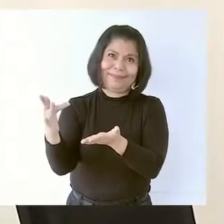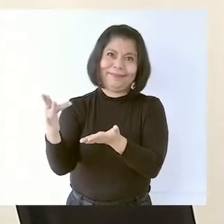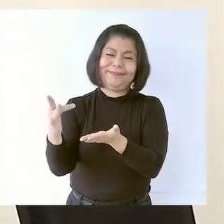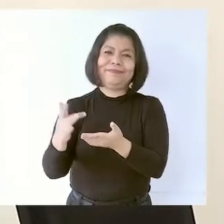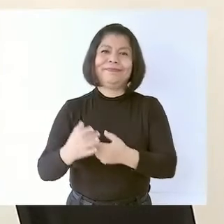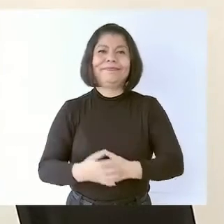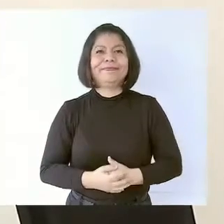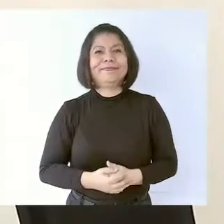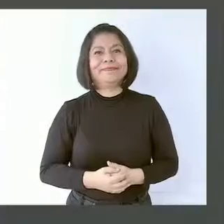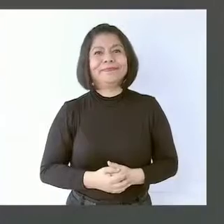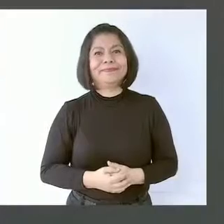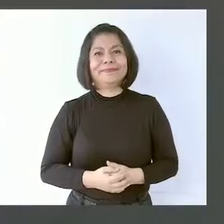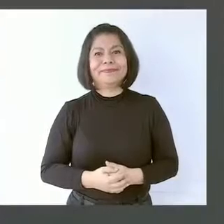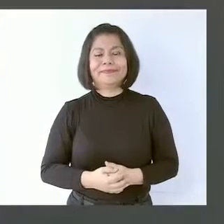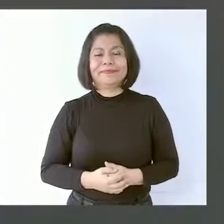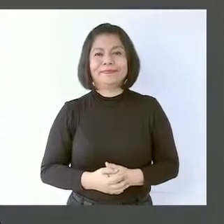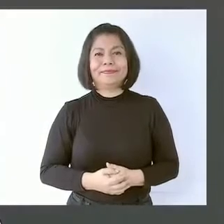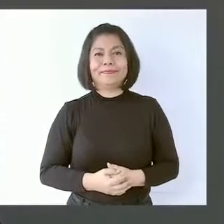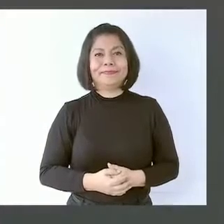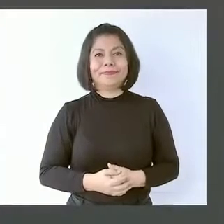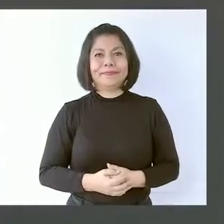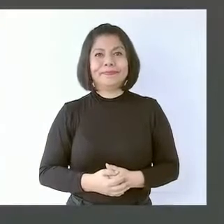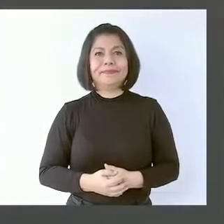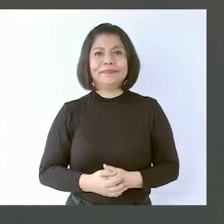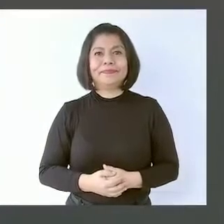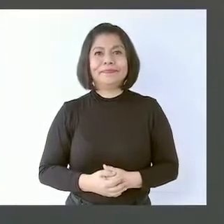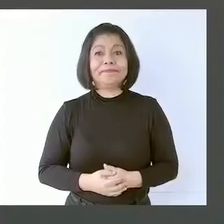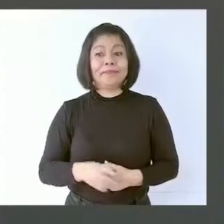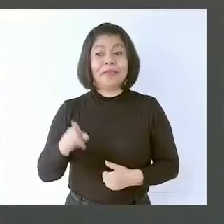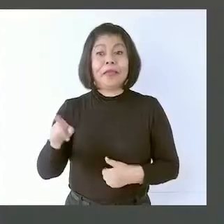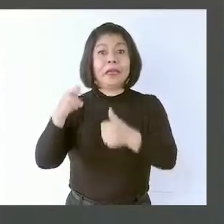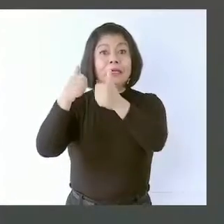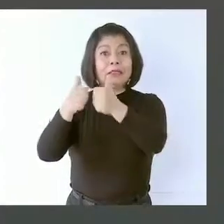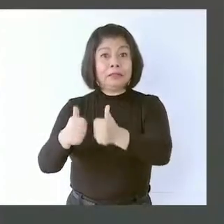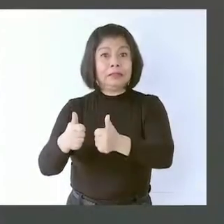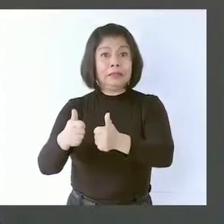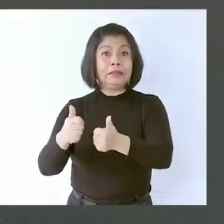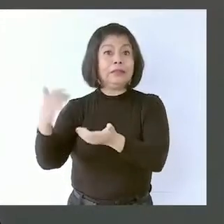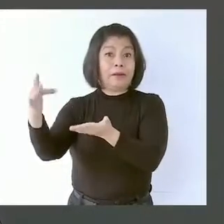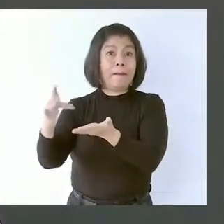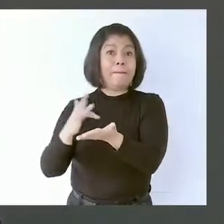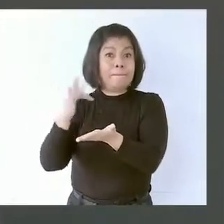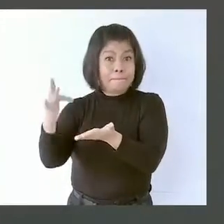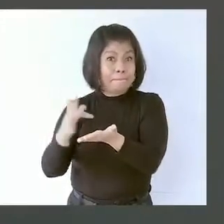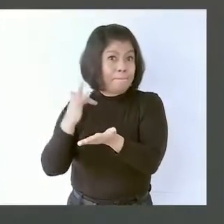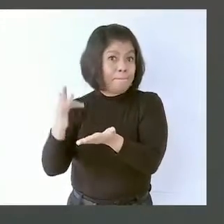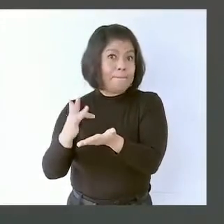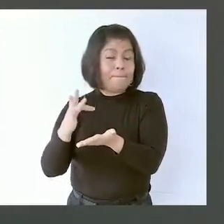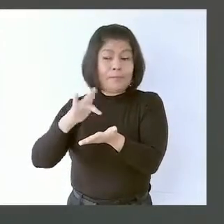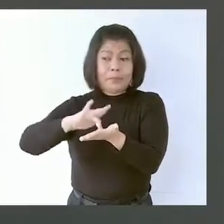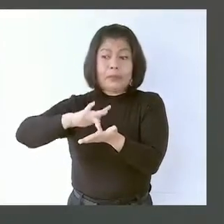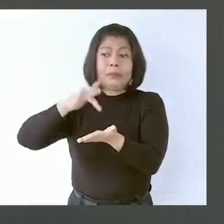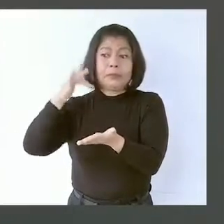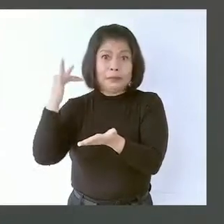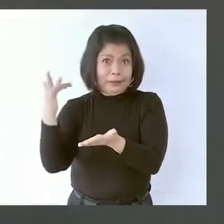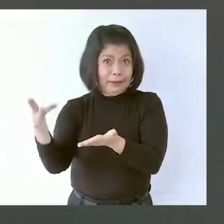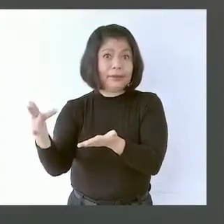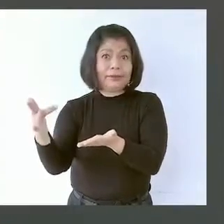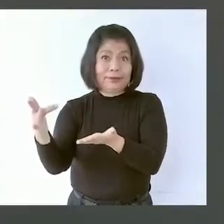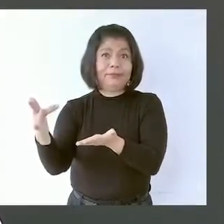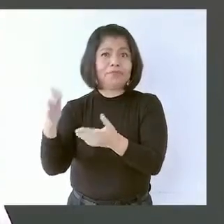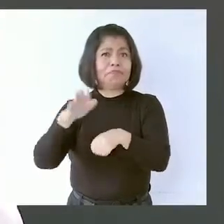agradecer la presencia y el apoyo, porque imagínense si